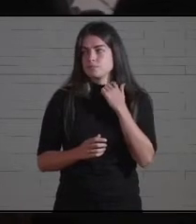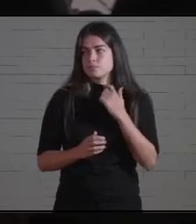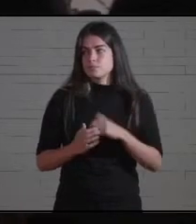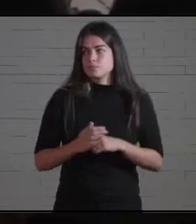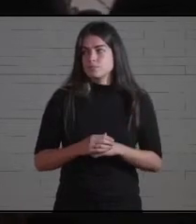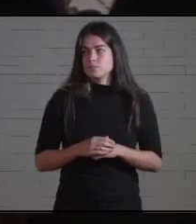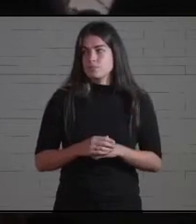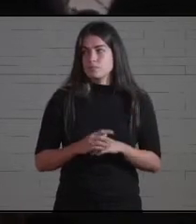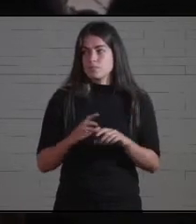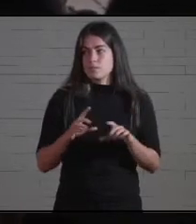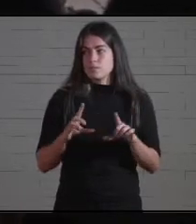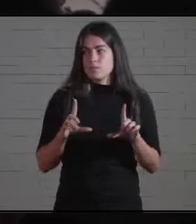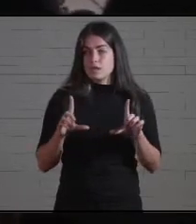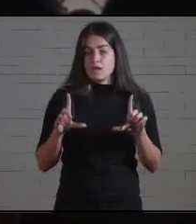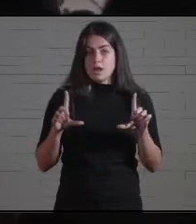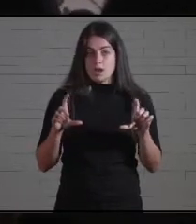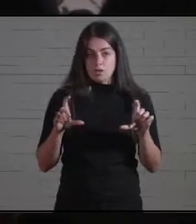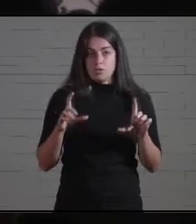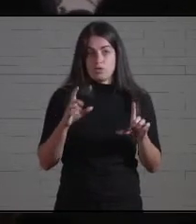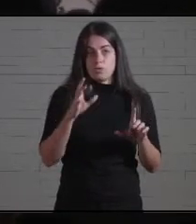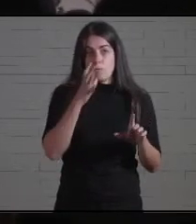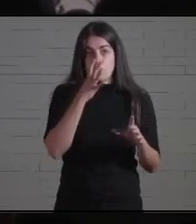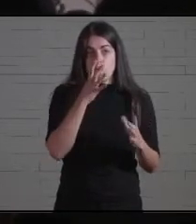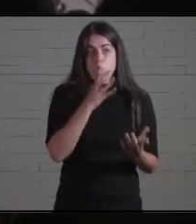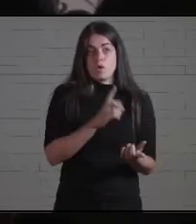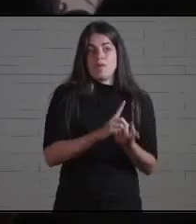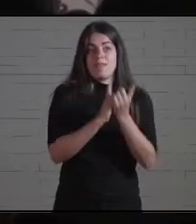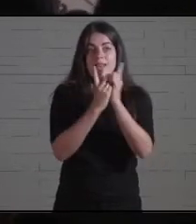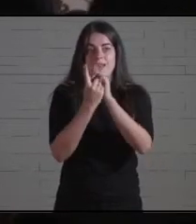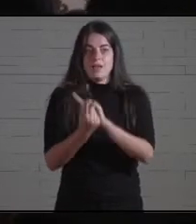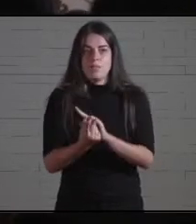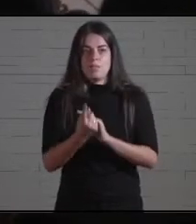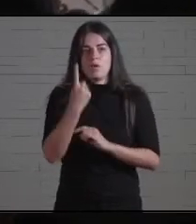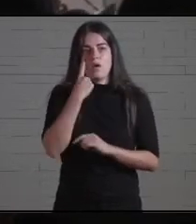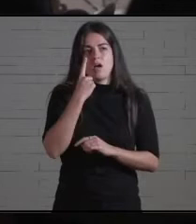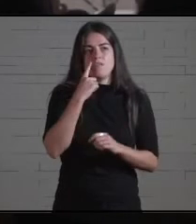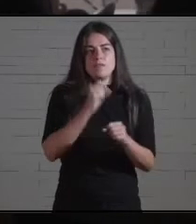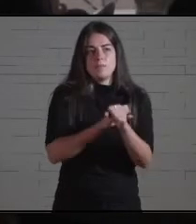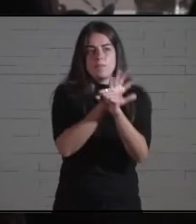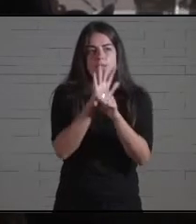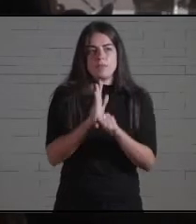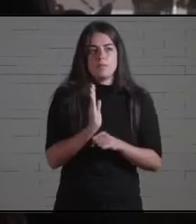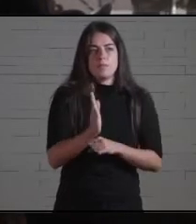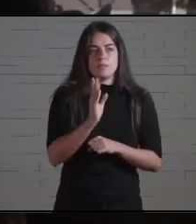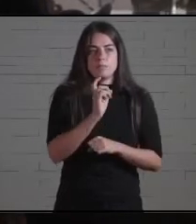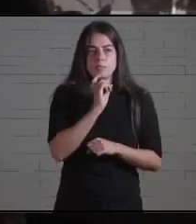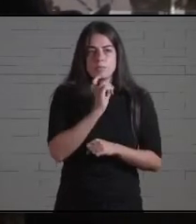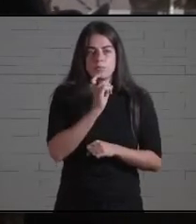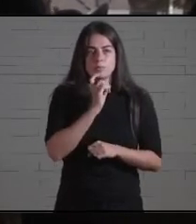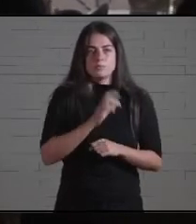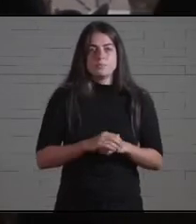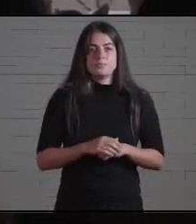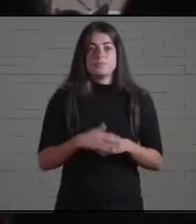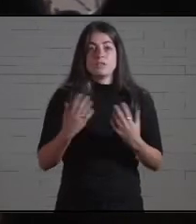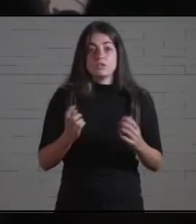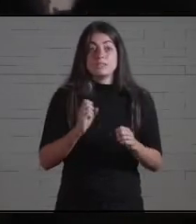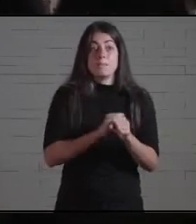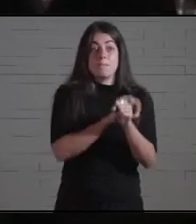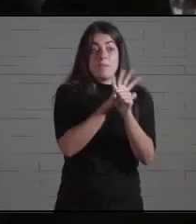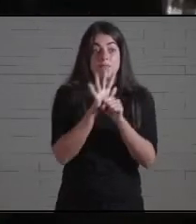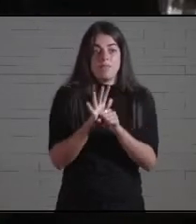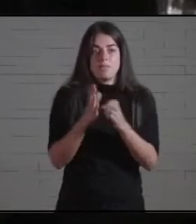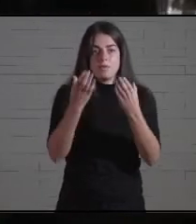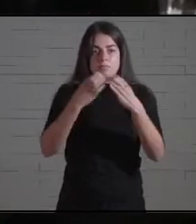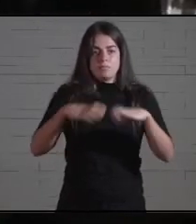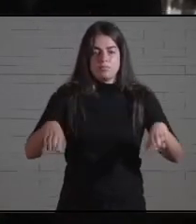En esta fotografía del cambio, de cómo ha afectado la pandemia. Por lo tanto, la pandemia se ha cebado en